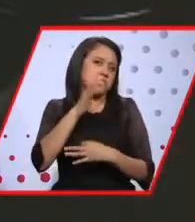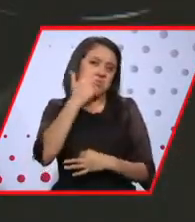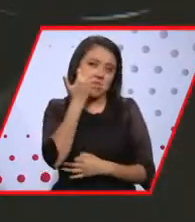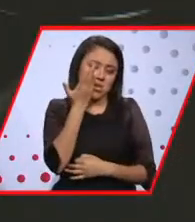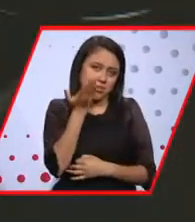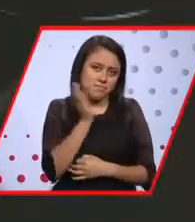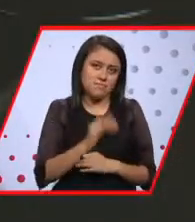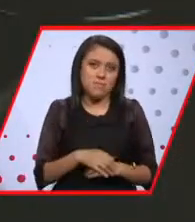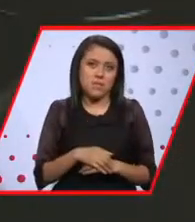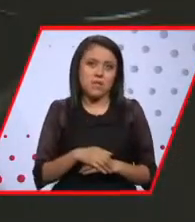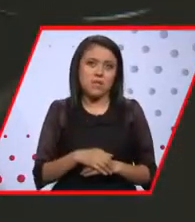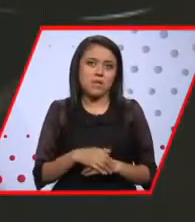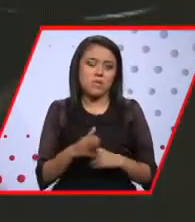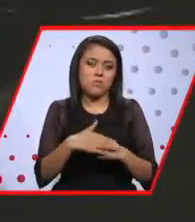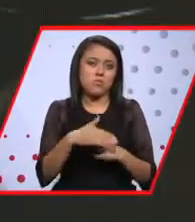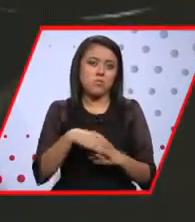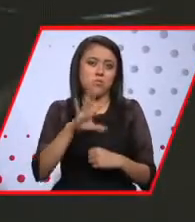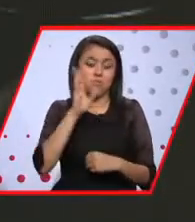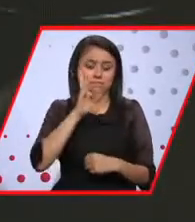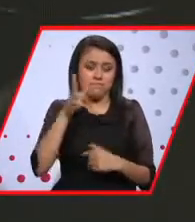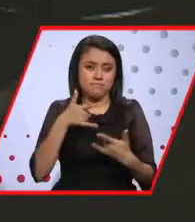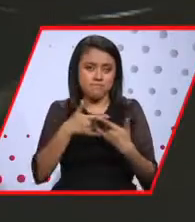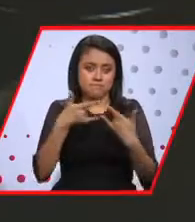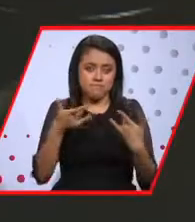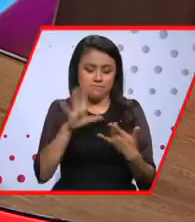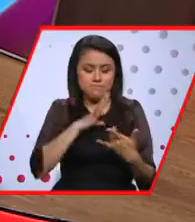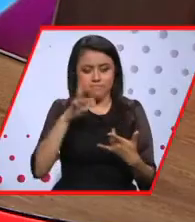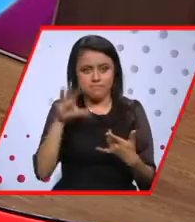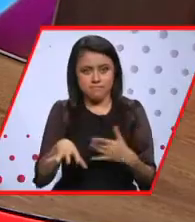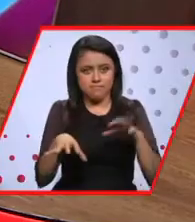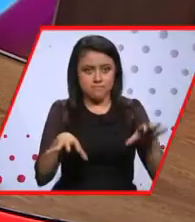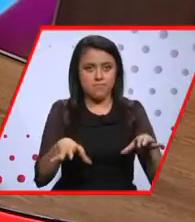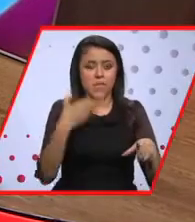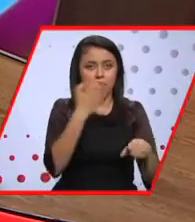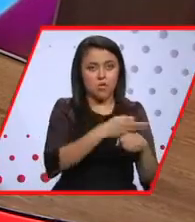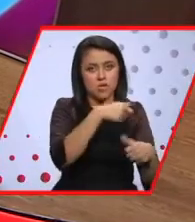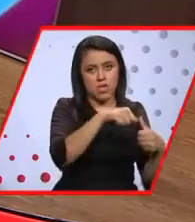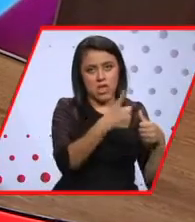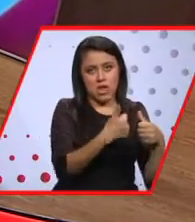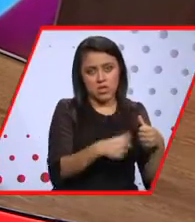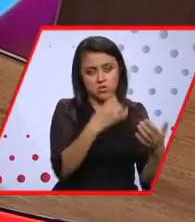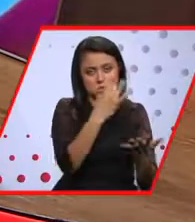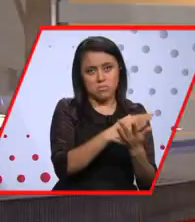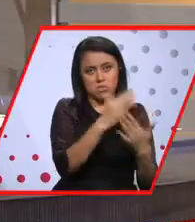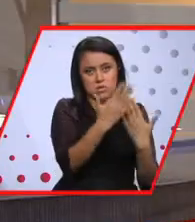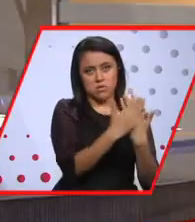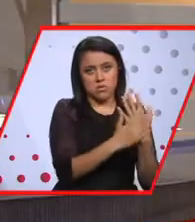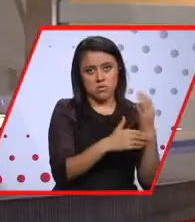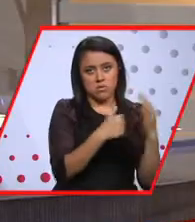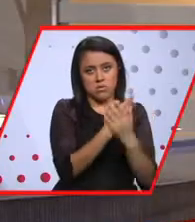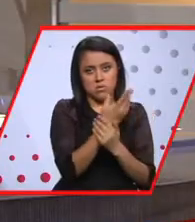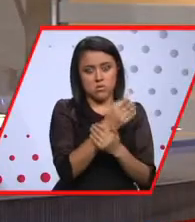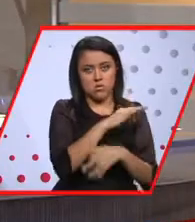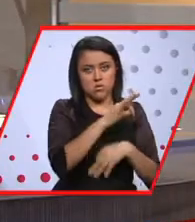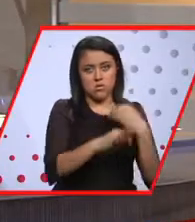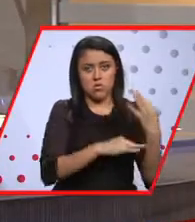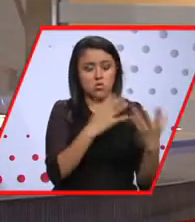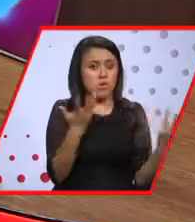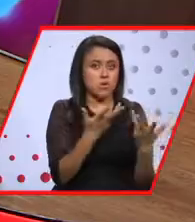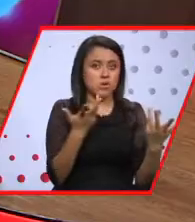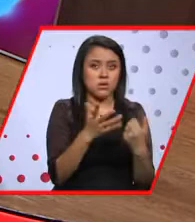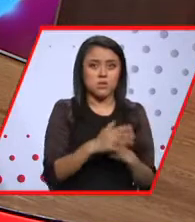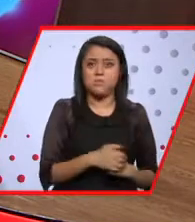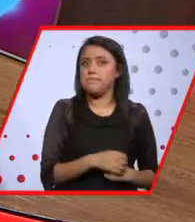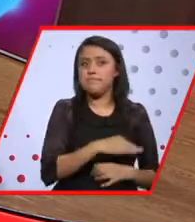entonces en otra presentación del Hecho en México les voy a... Ahora, así es. Por ejemplo, la cola la ponen con el dedo. Todo